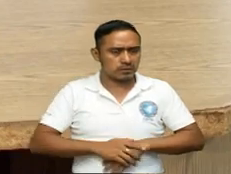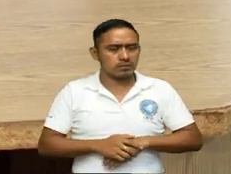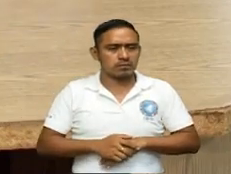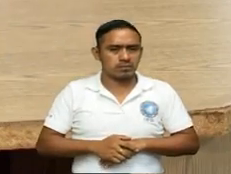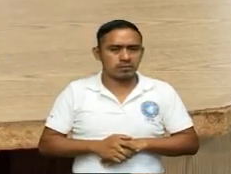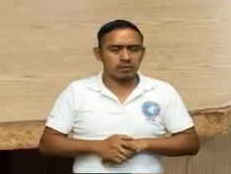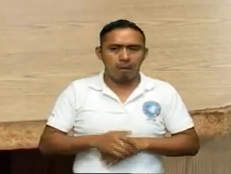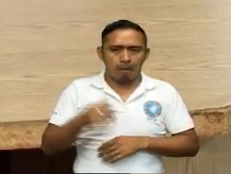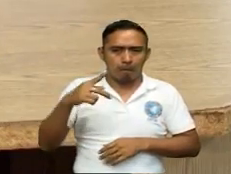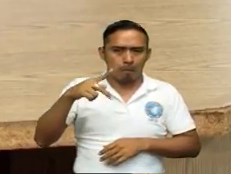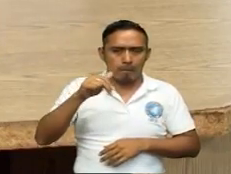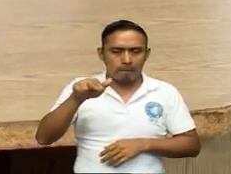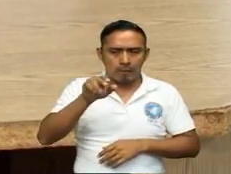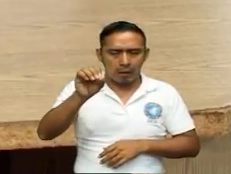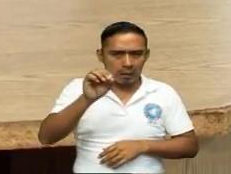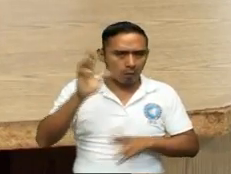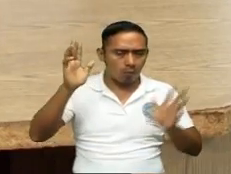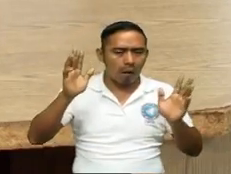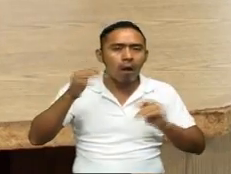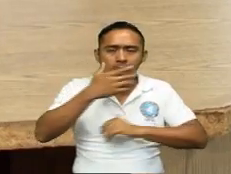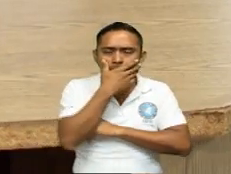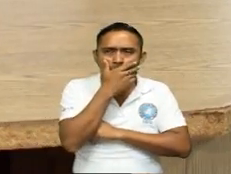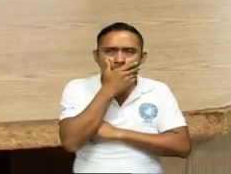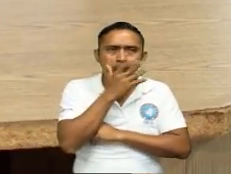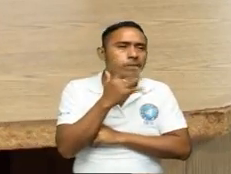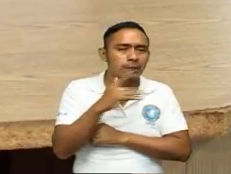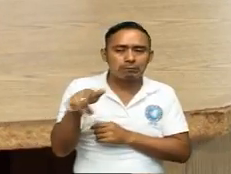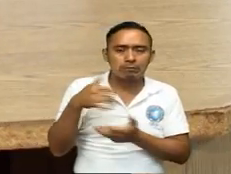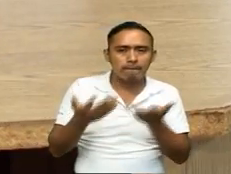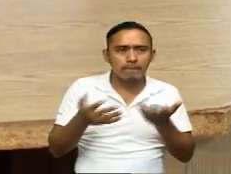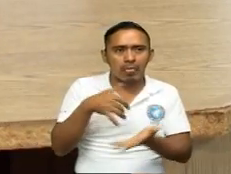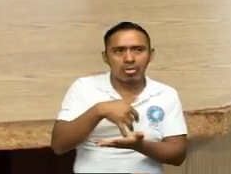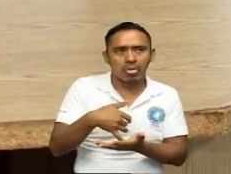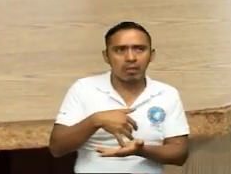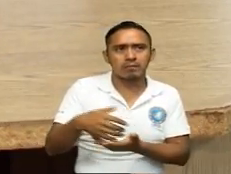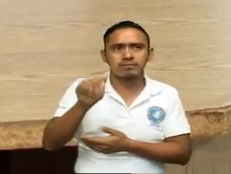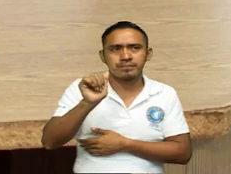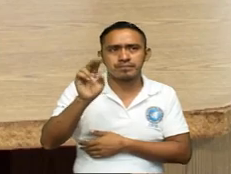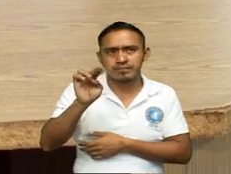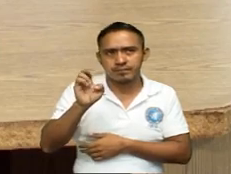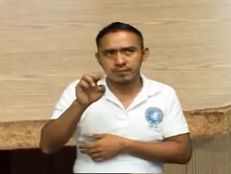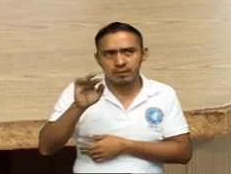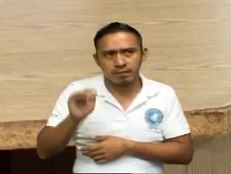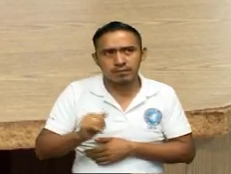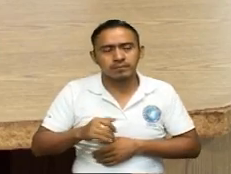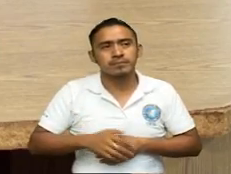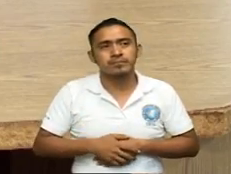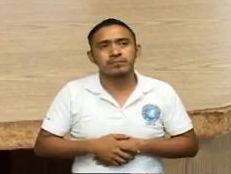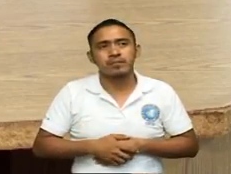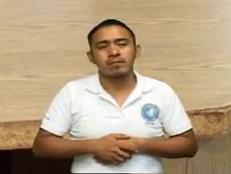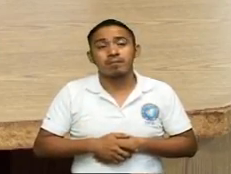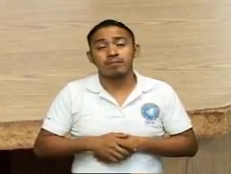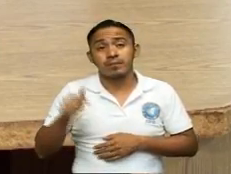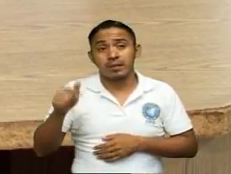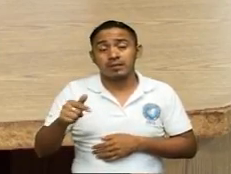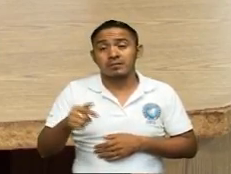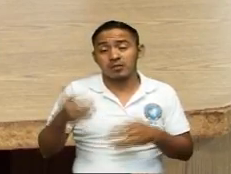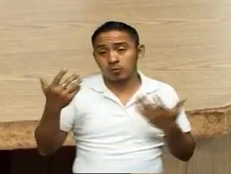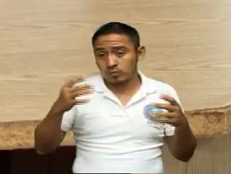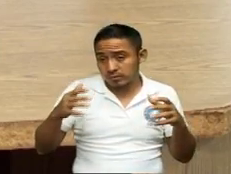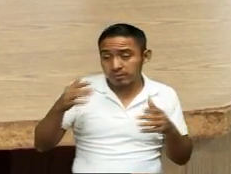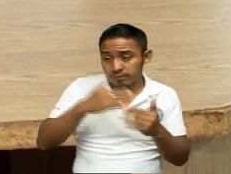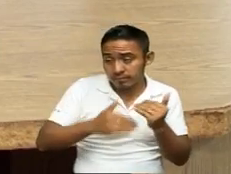un paño o una mancha causada por anemia, que es una de las cosas muy, muy frecuentes que